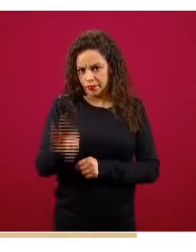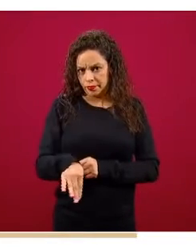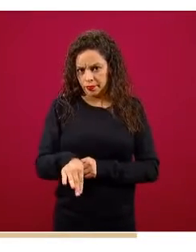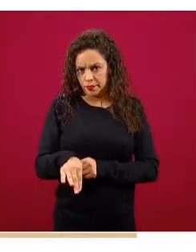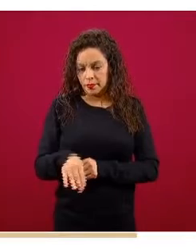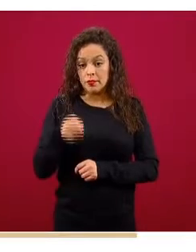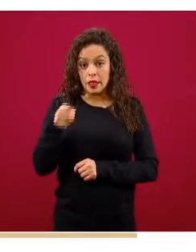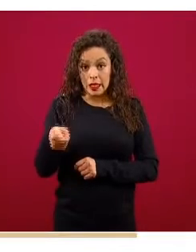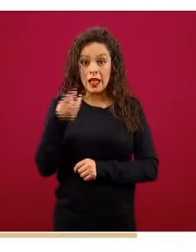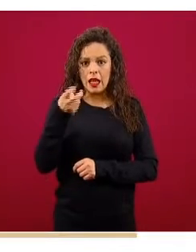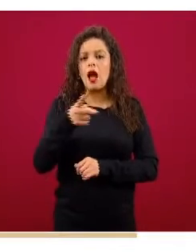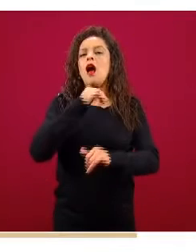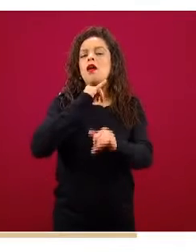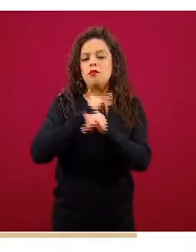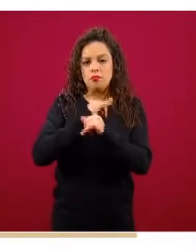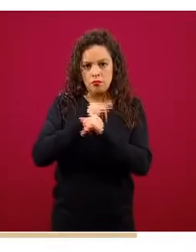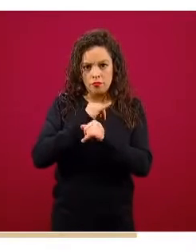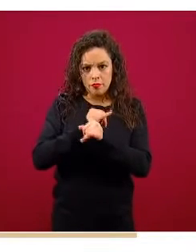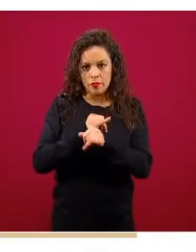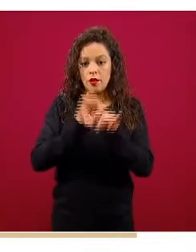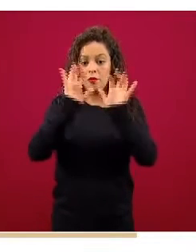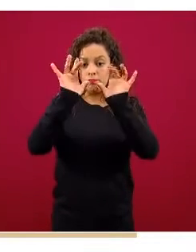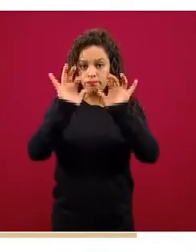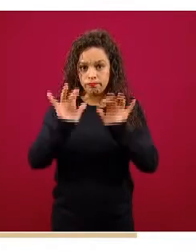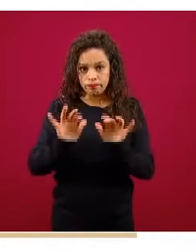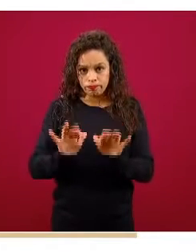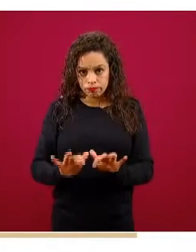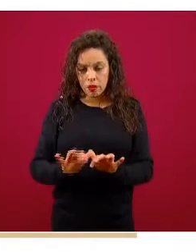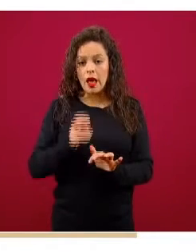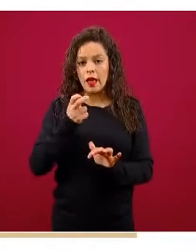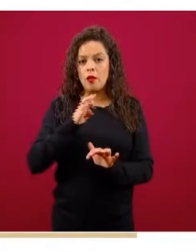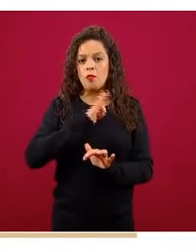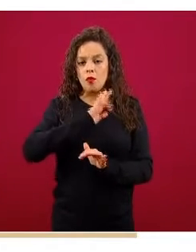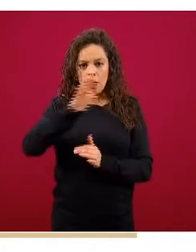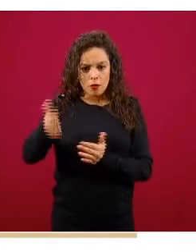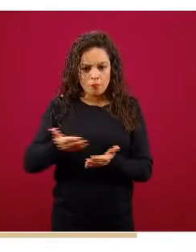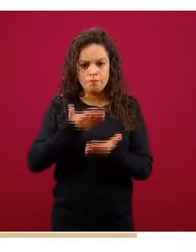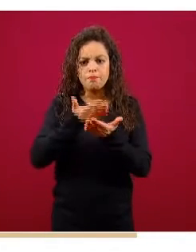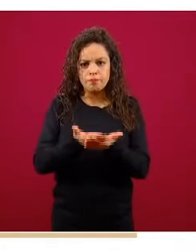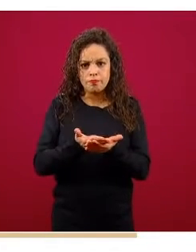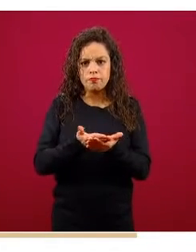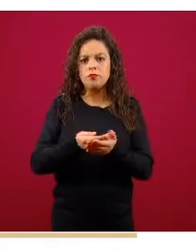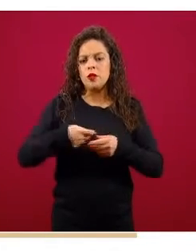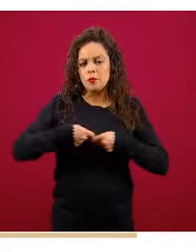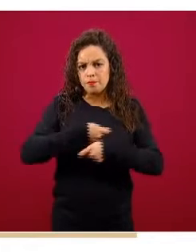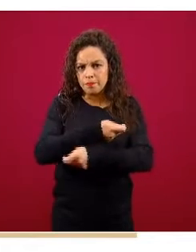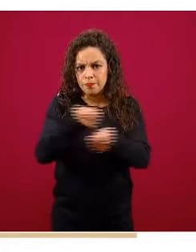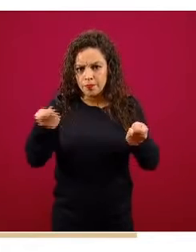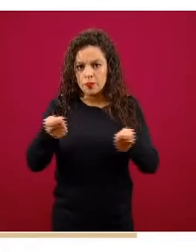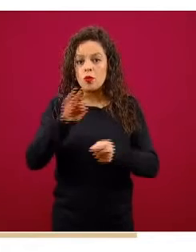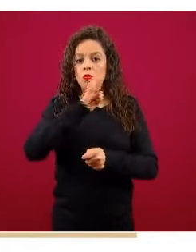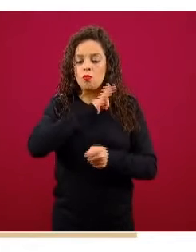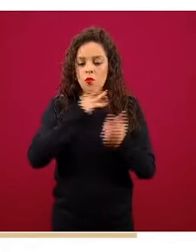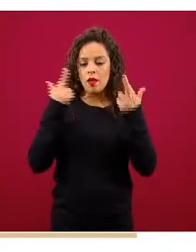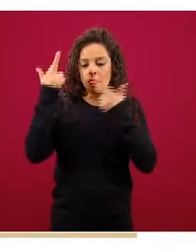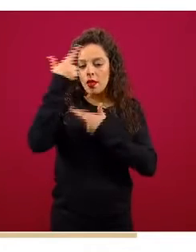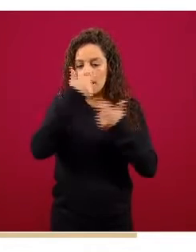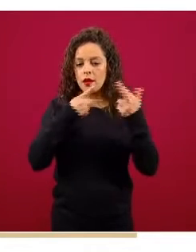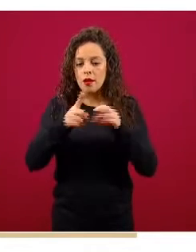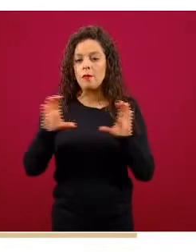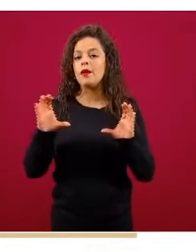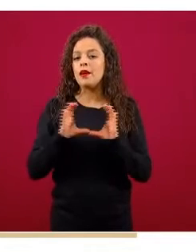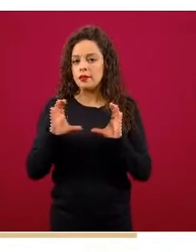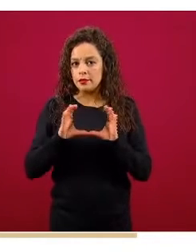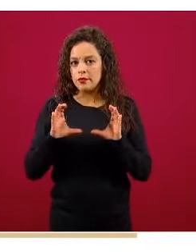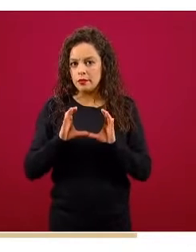hace electrónico, se digitaliza y se pone a disposición para que sea analizado directamente el certificado. En algunos casos